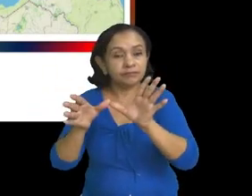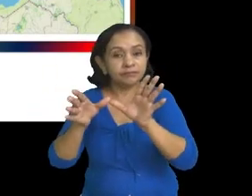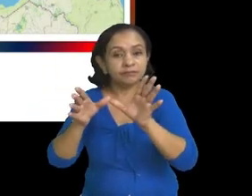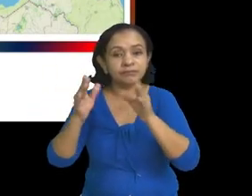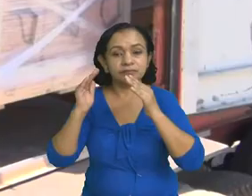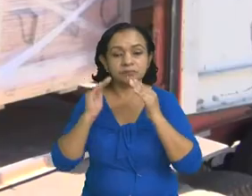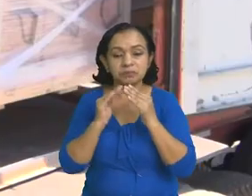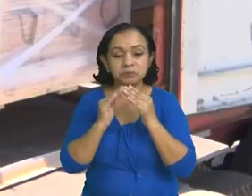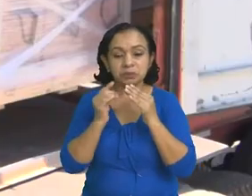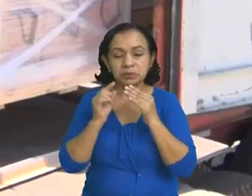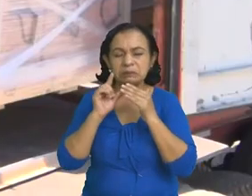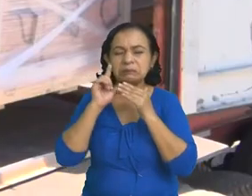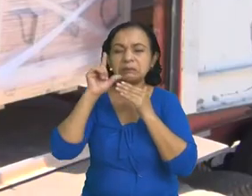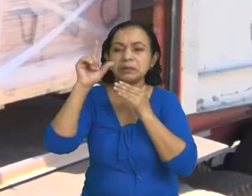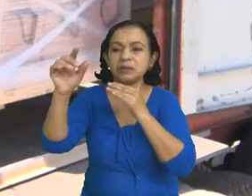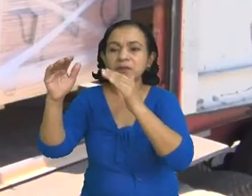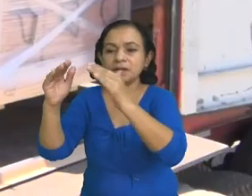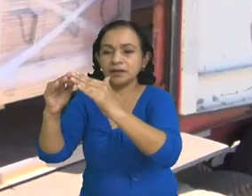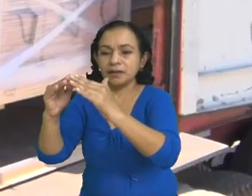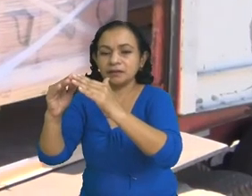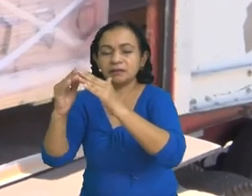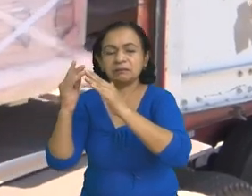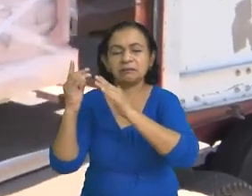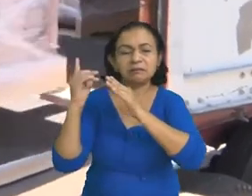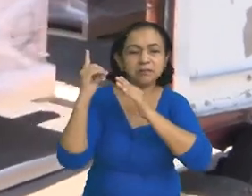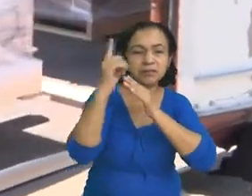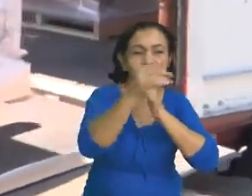dispersa, estar